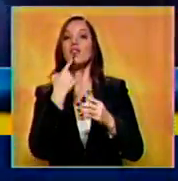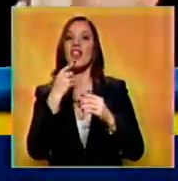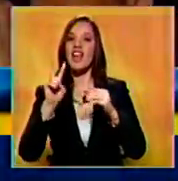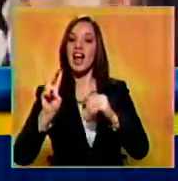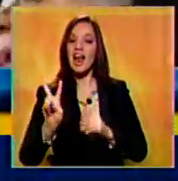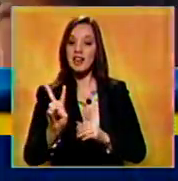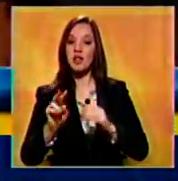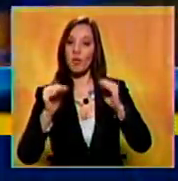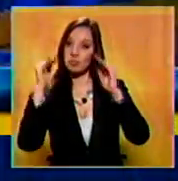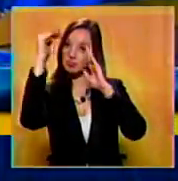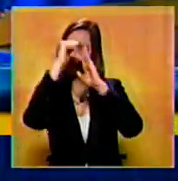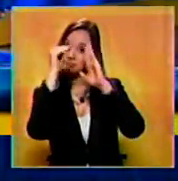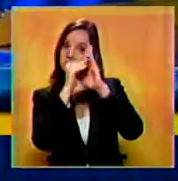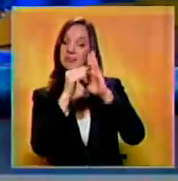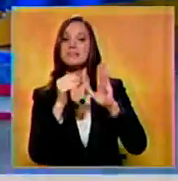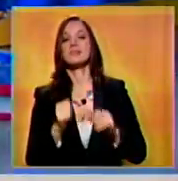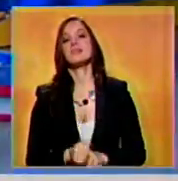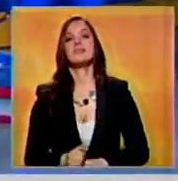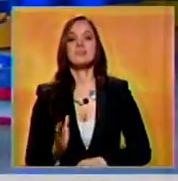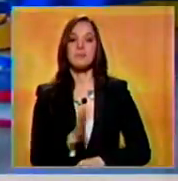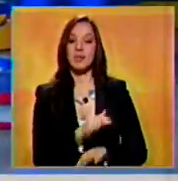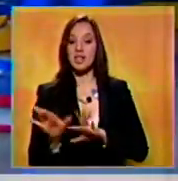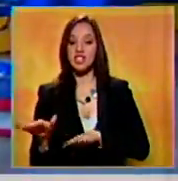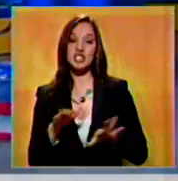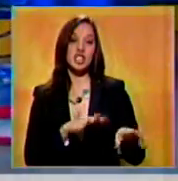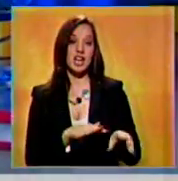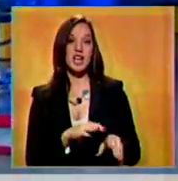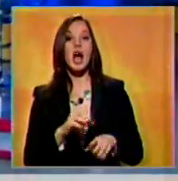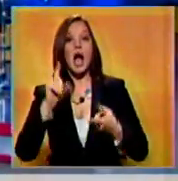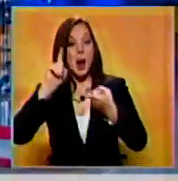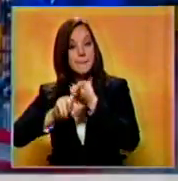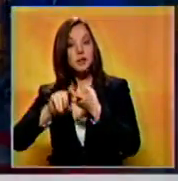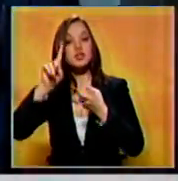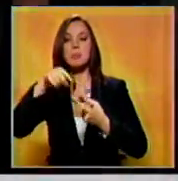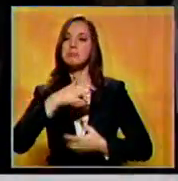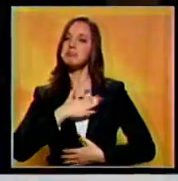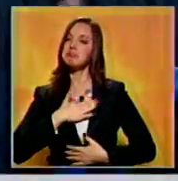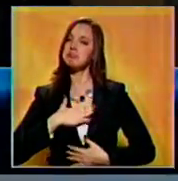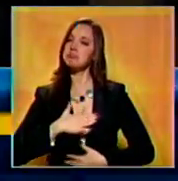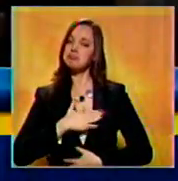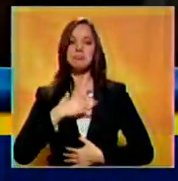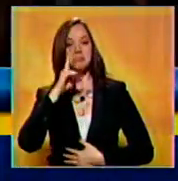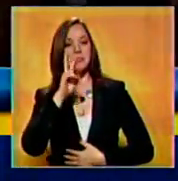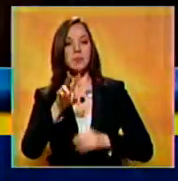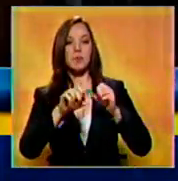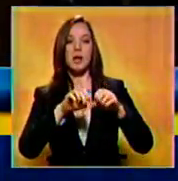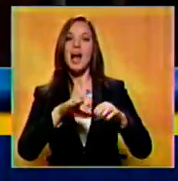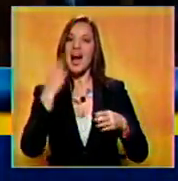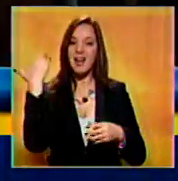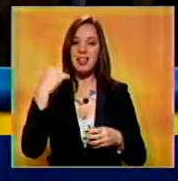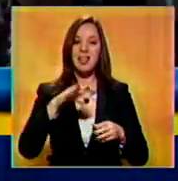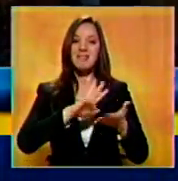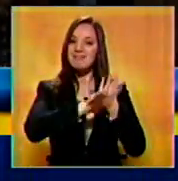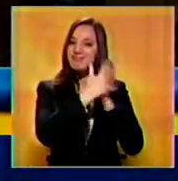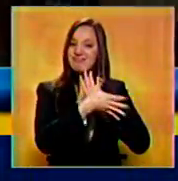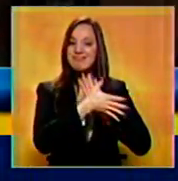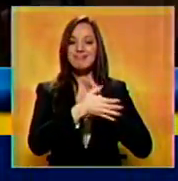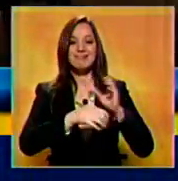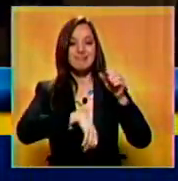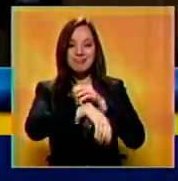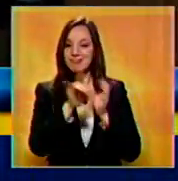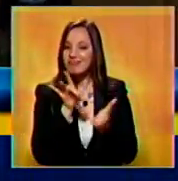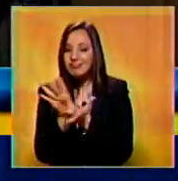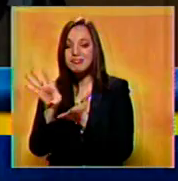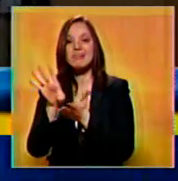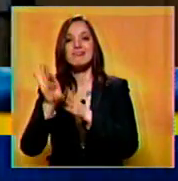radial venezolana. Shakira y Piqué se relajan tras el Mundial. Luego de la eliminación de España del Mundial, el jugador y la